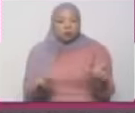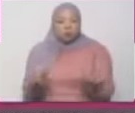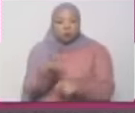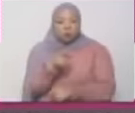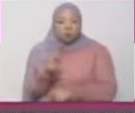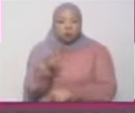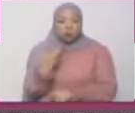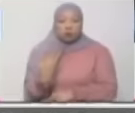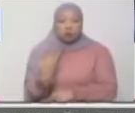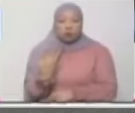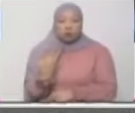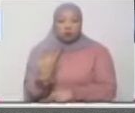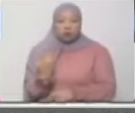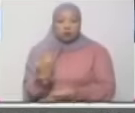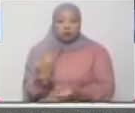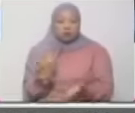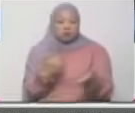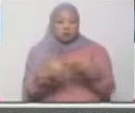cuatro camionetotas.